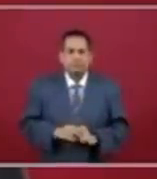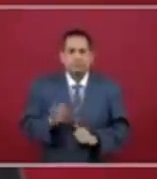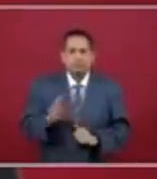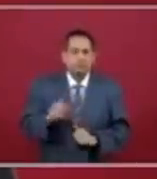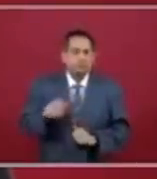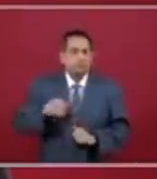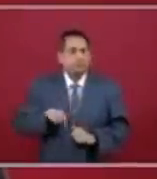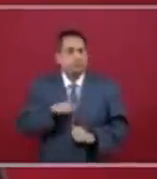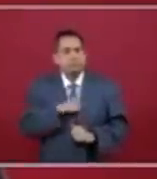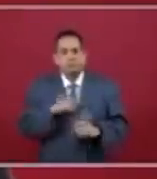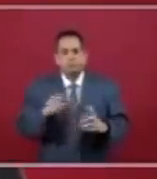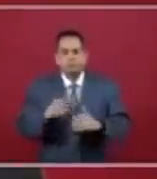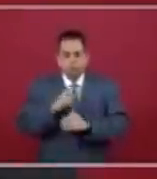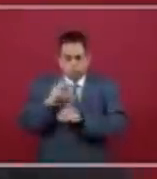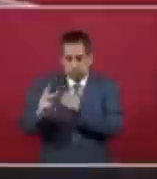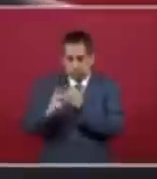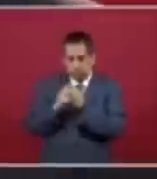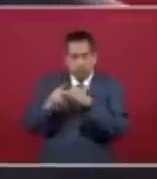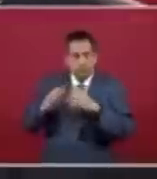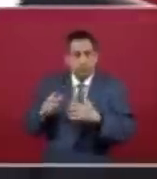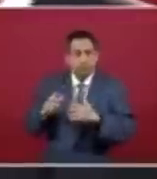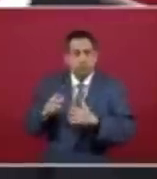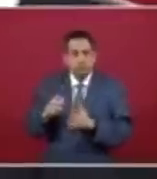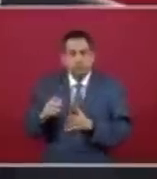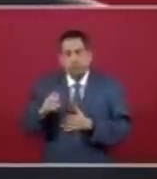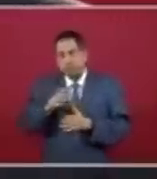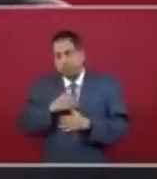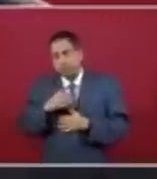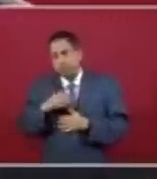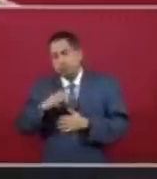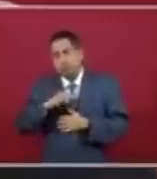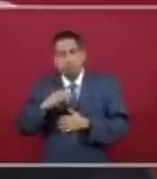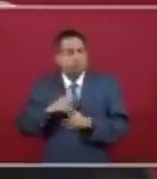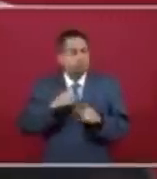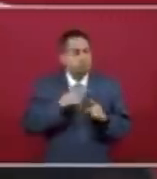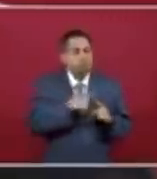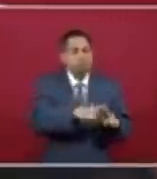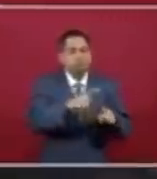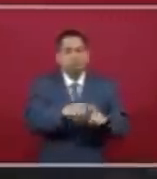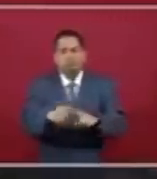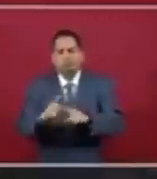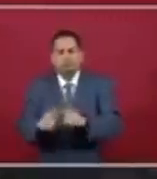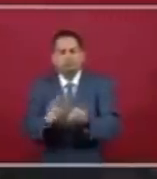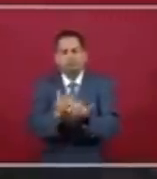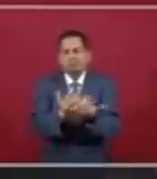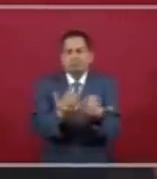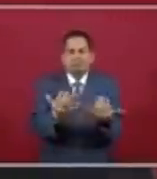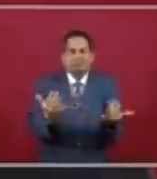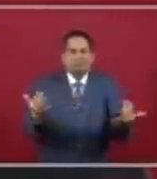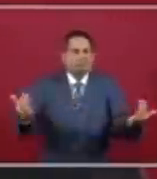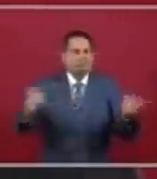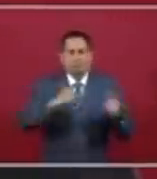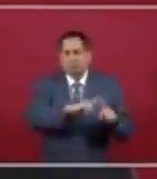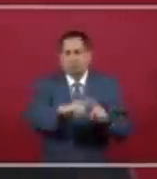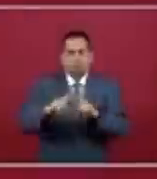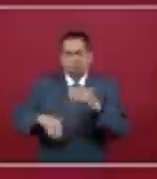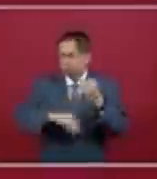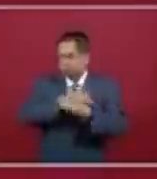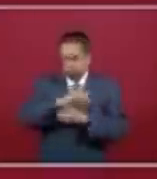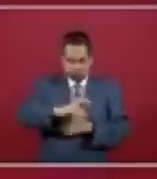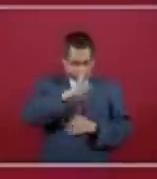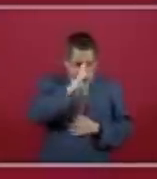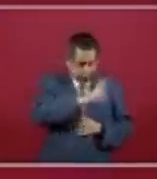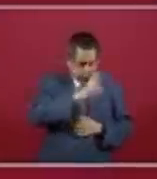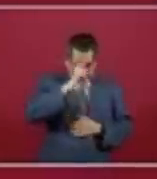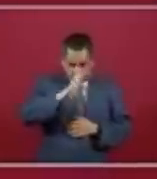nuestro país hay una gran diversidad y una gran pluralidad, y tenemos que ser respetuosos